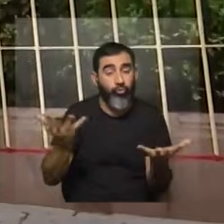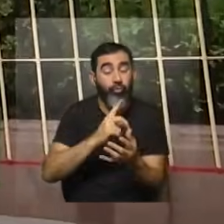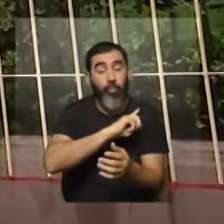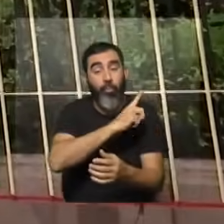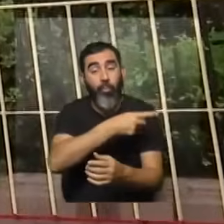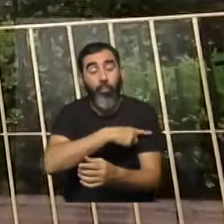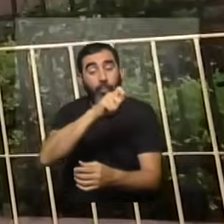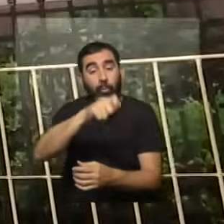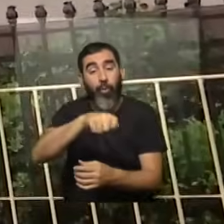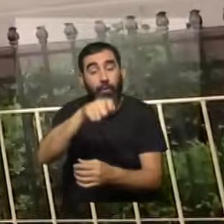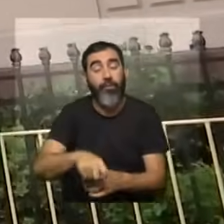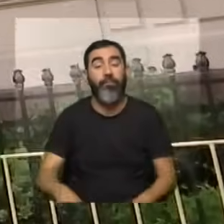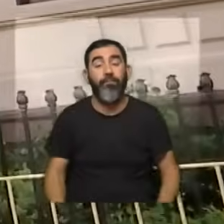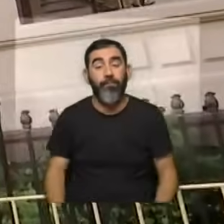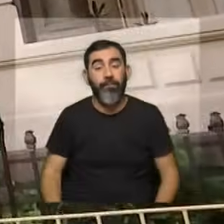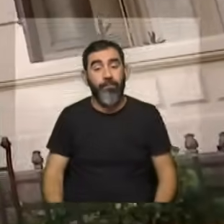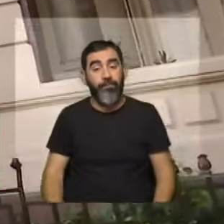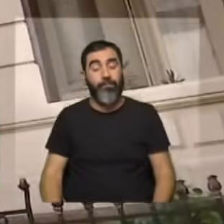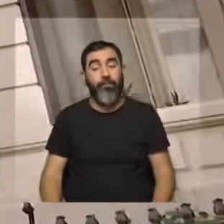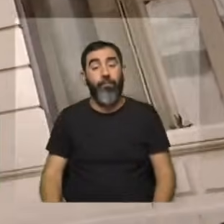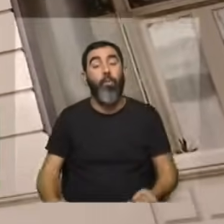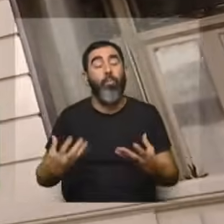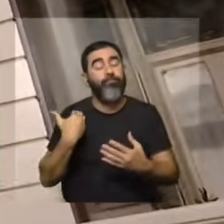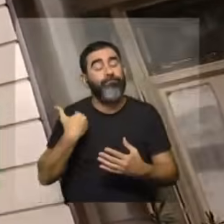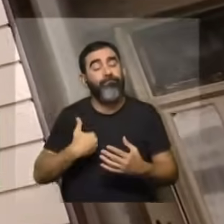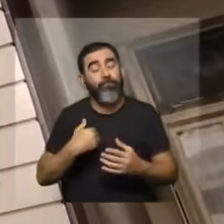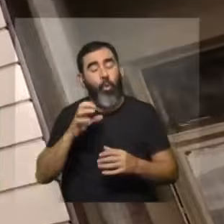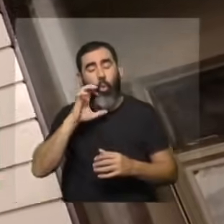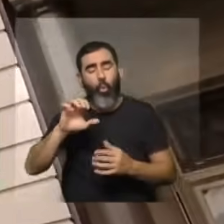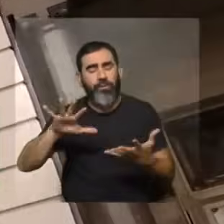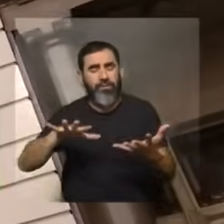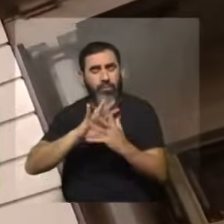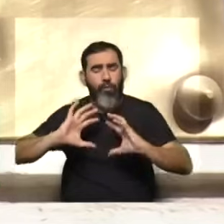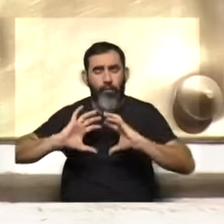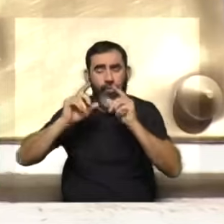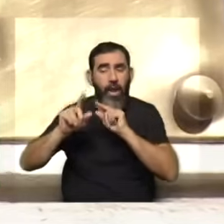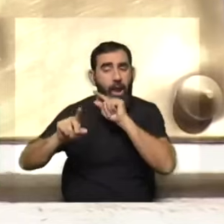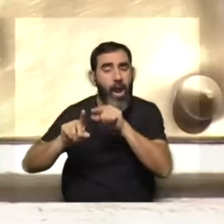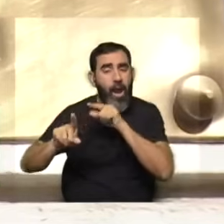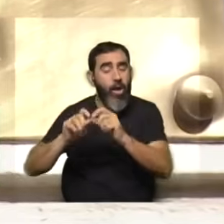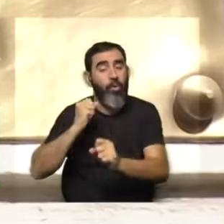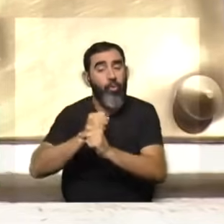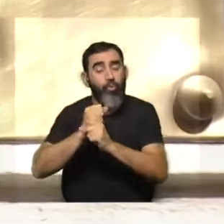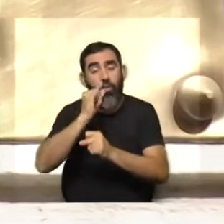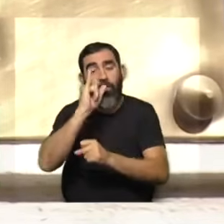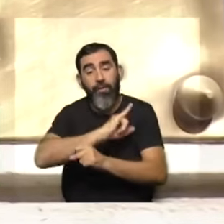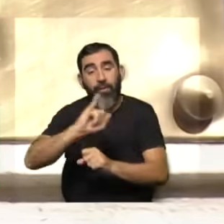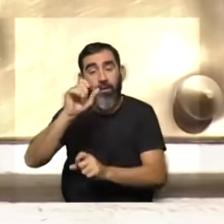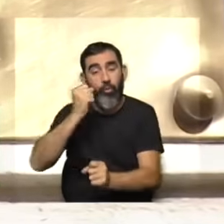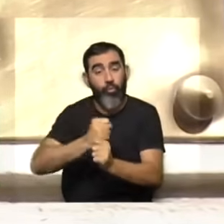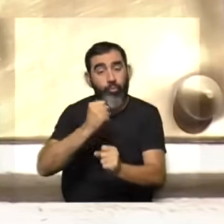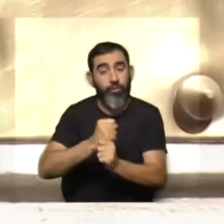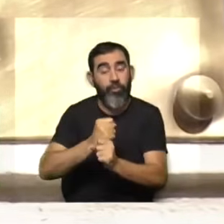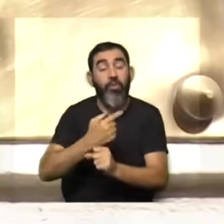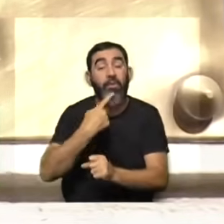Poder Judicial. Dice, a raíz de los lamentables y repudiables hechos de violencia y acoso laboral denunciados por los trabajadores. Para